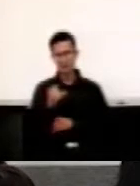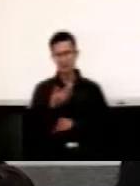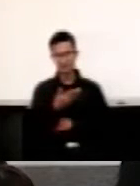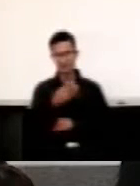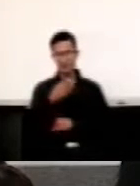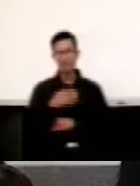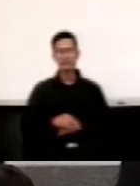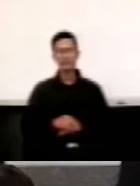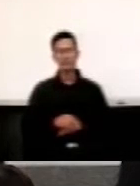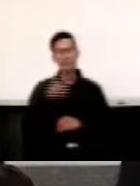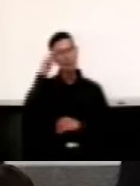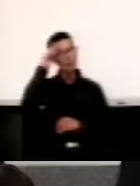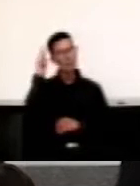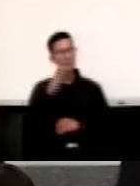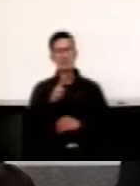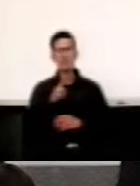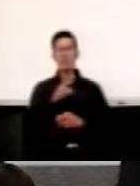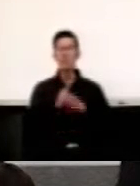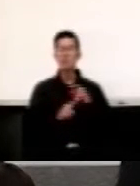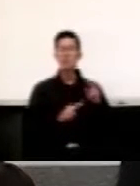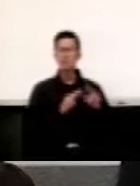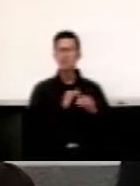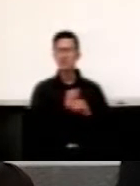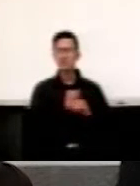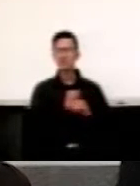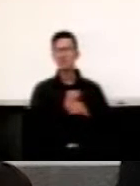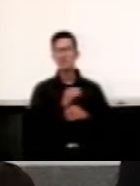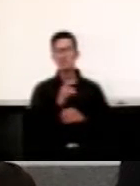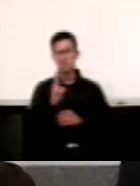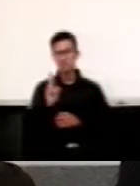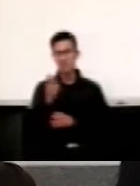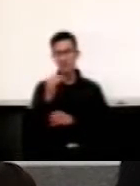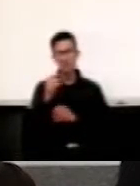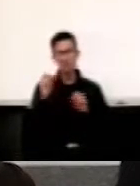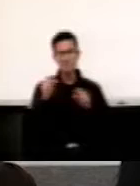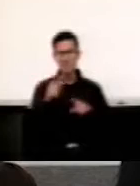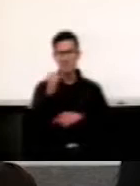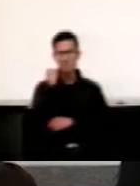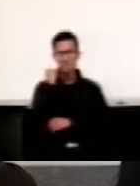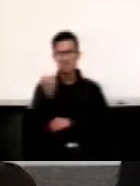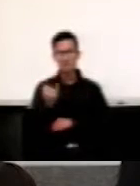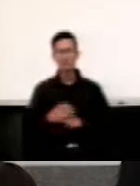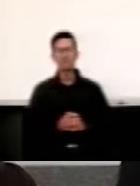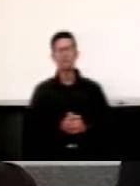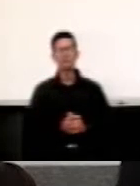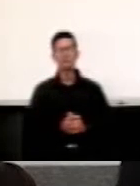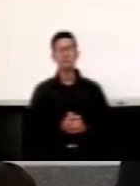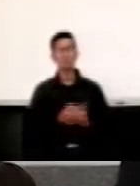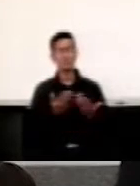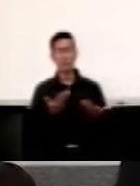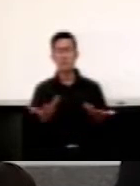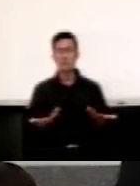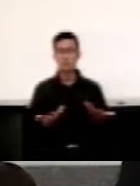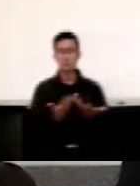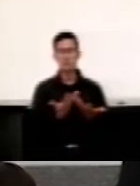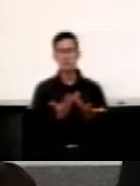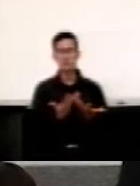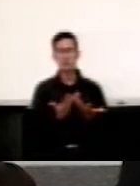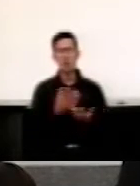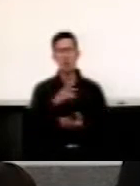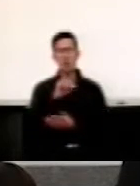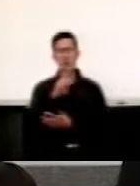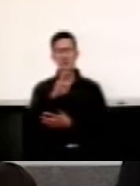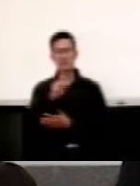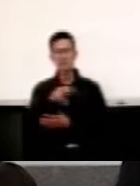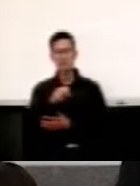internacionales Europa-América Latina por la Universidad de Bolonia, también de Italia. Es miembro del Sistema Nacional de Investigadores del CONACYT nivel